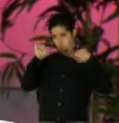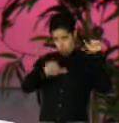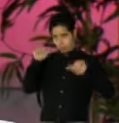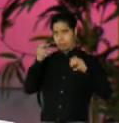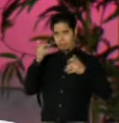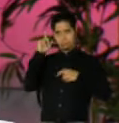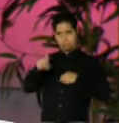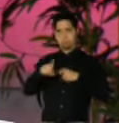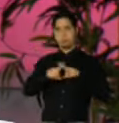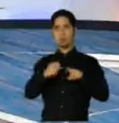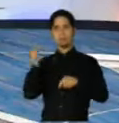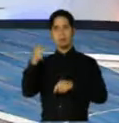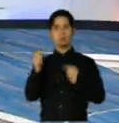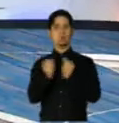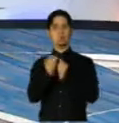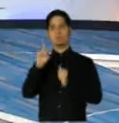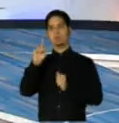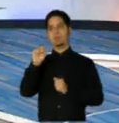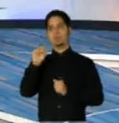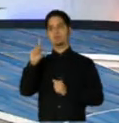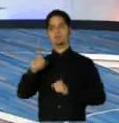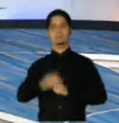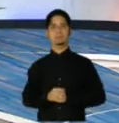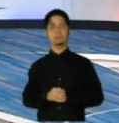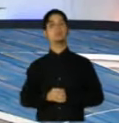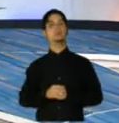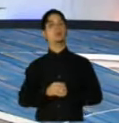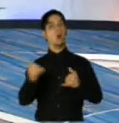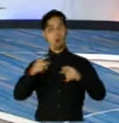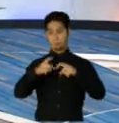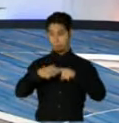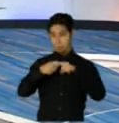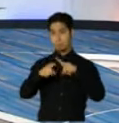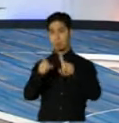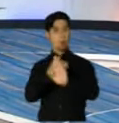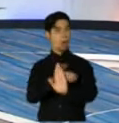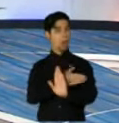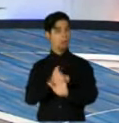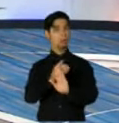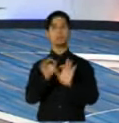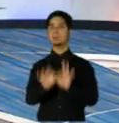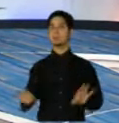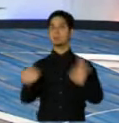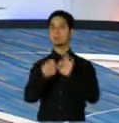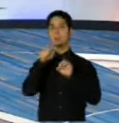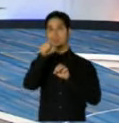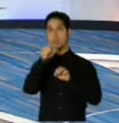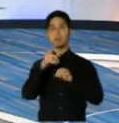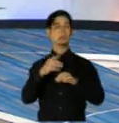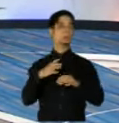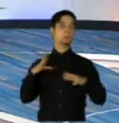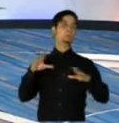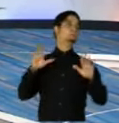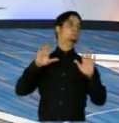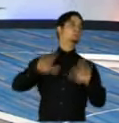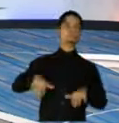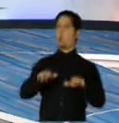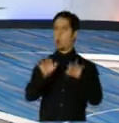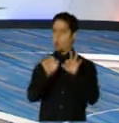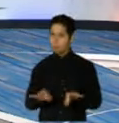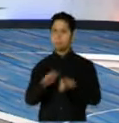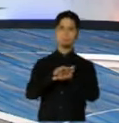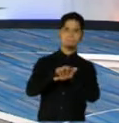regresamos con David. Adelante. Gracias, Luis. Vamos a una pausa, pero antes les exhortamos a no bajar la guardia con la medida de higiene adecuada